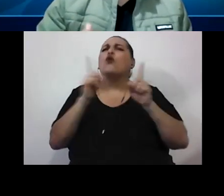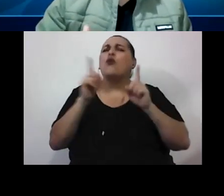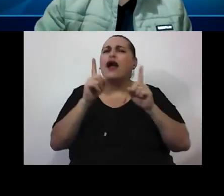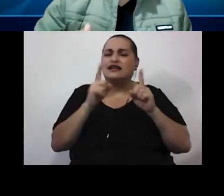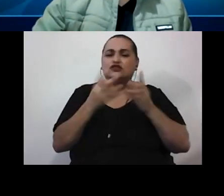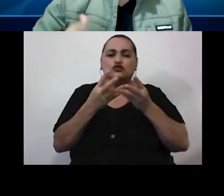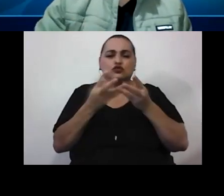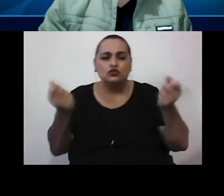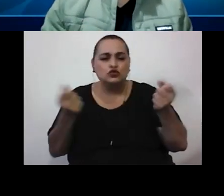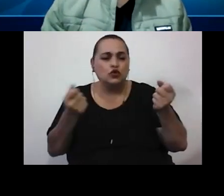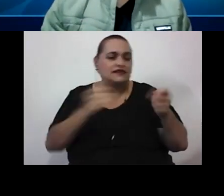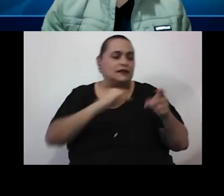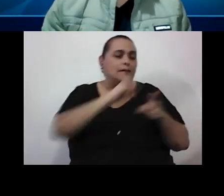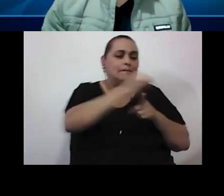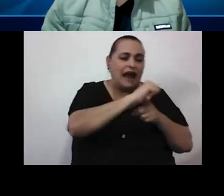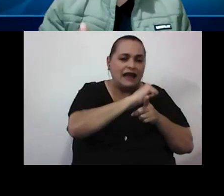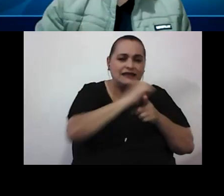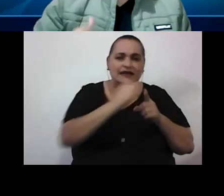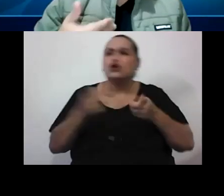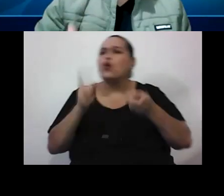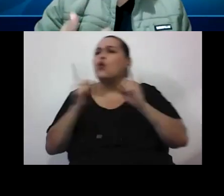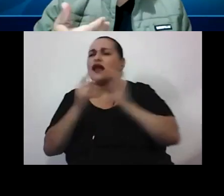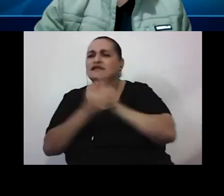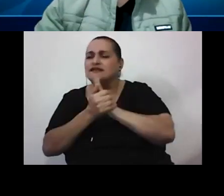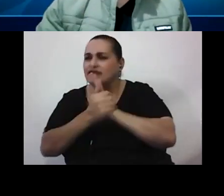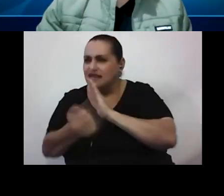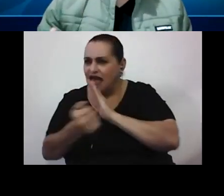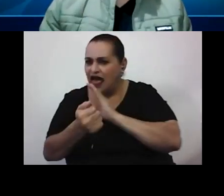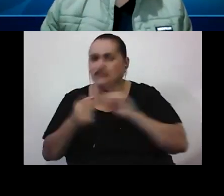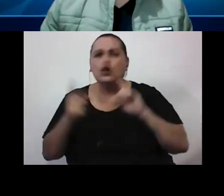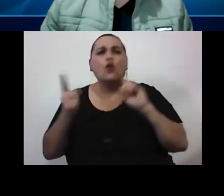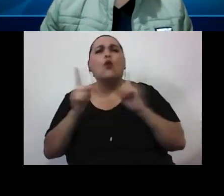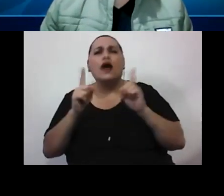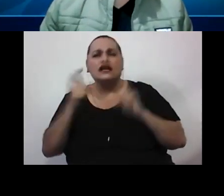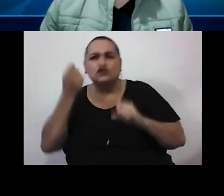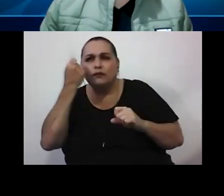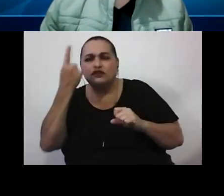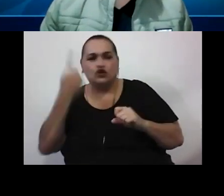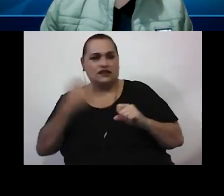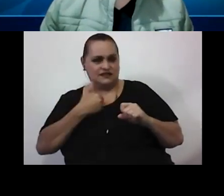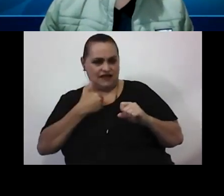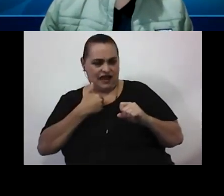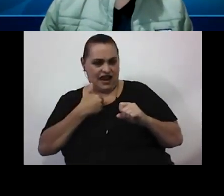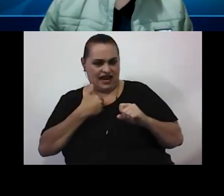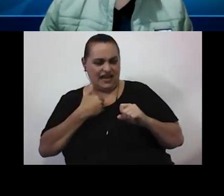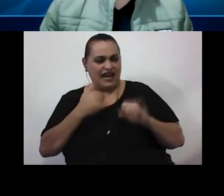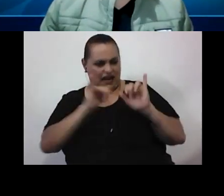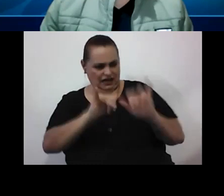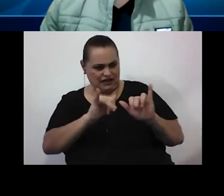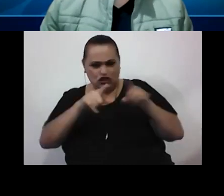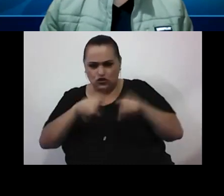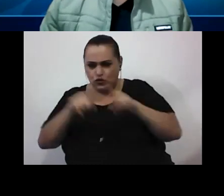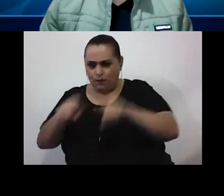prácticas? ¿Cuáles habilidades fomentas? ¿Cuáles comprensiones tienes de lo que está ahí sucediendo?